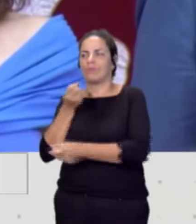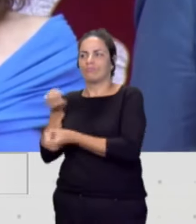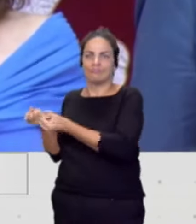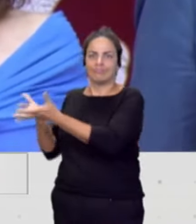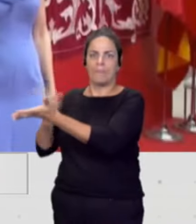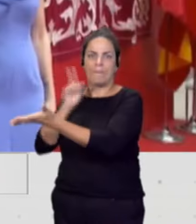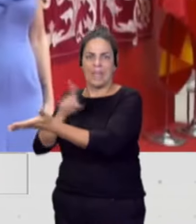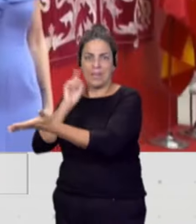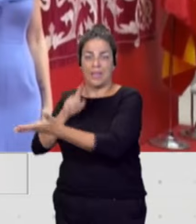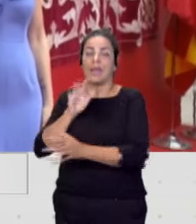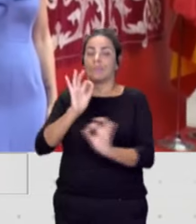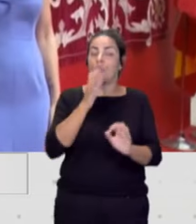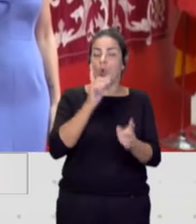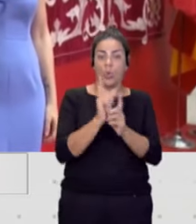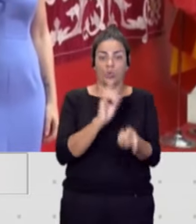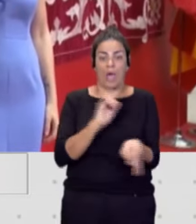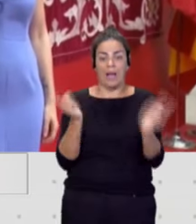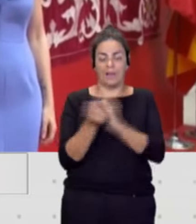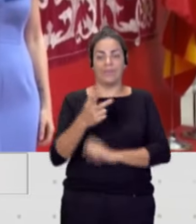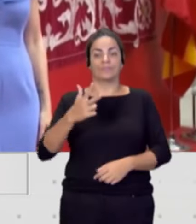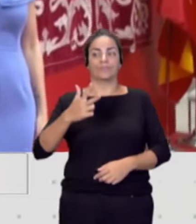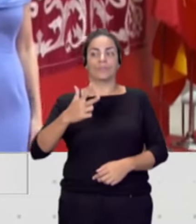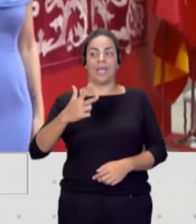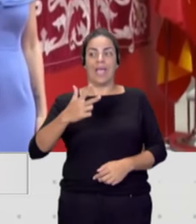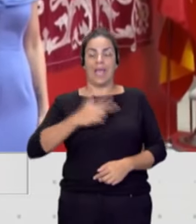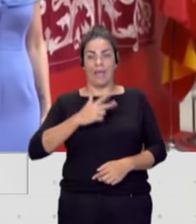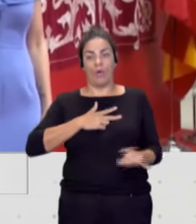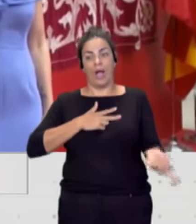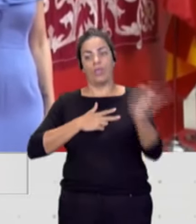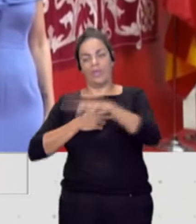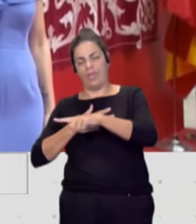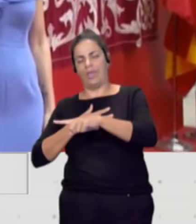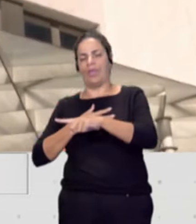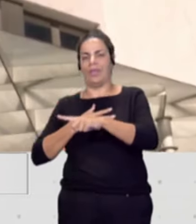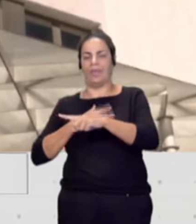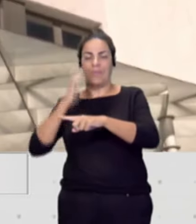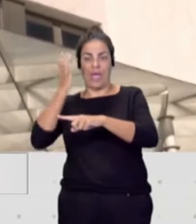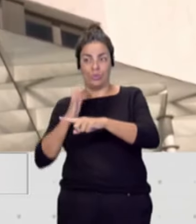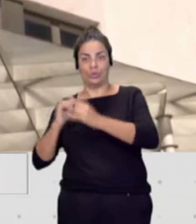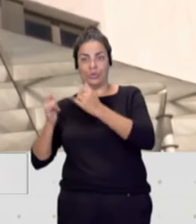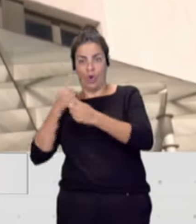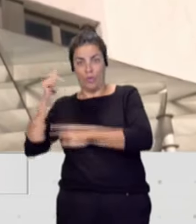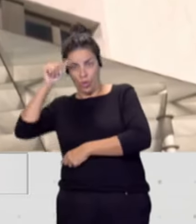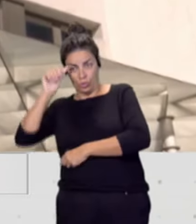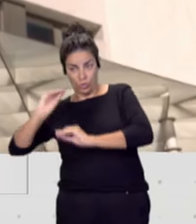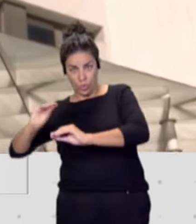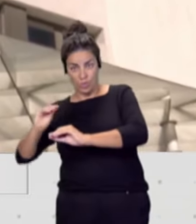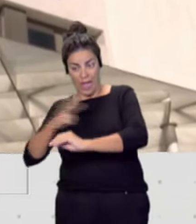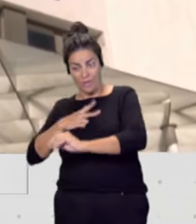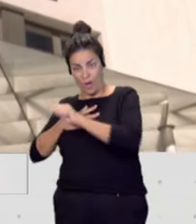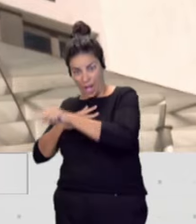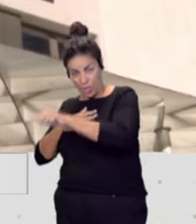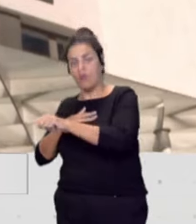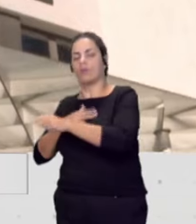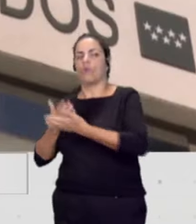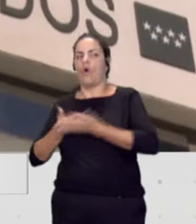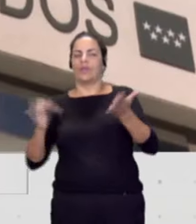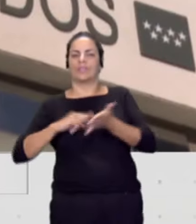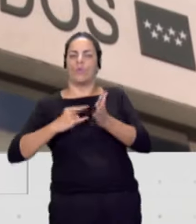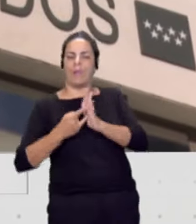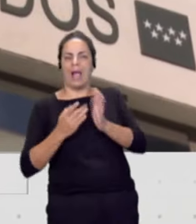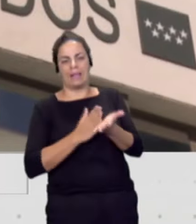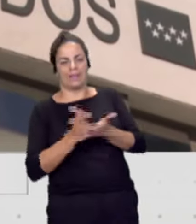señor Amador, el novio de Isabel Díaz Ayuso, pareja, llámalo como quiera, ofreció un plan alternativo para no ir a la